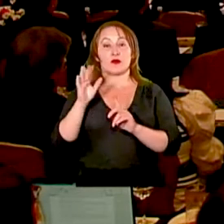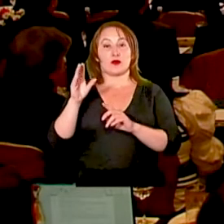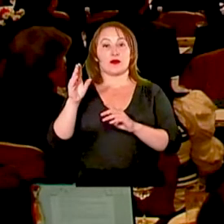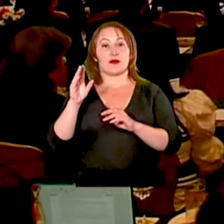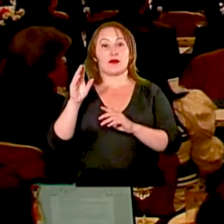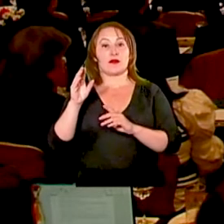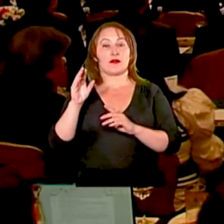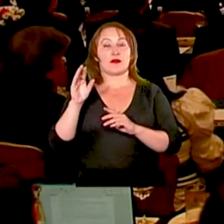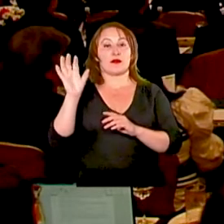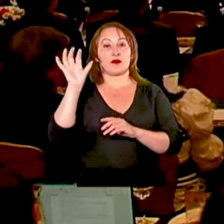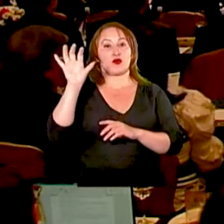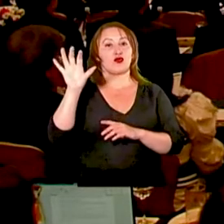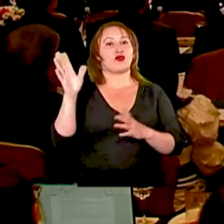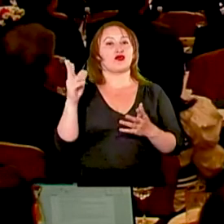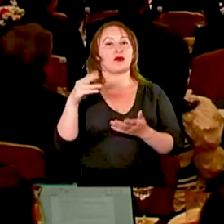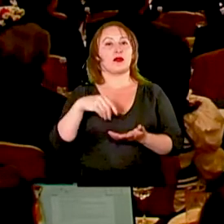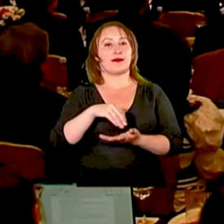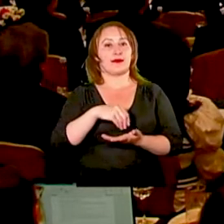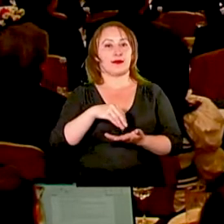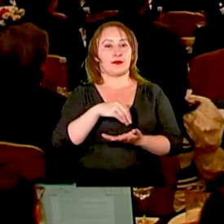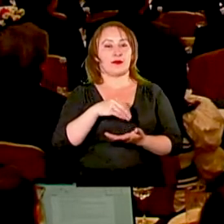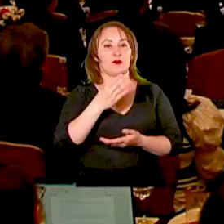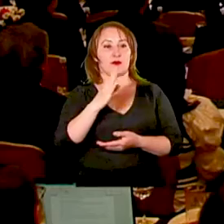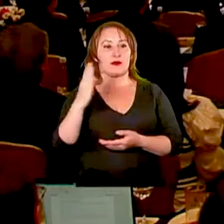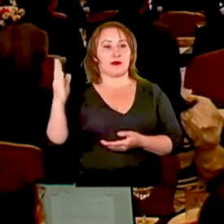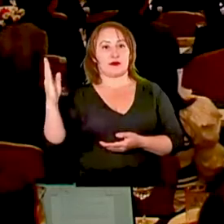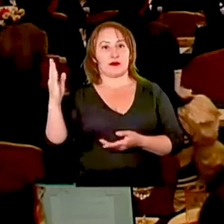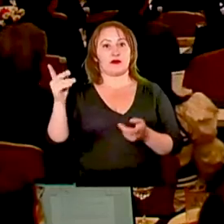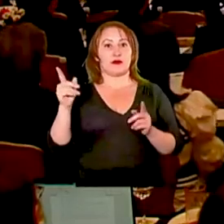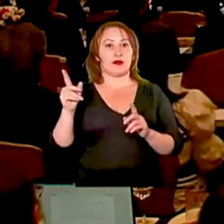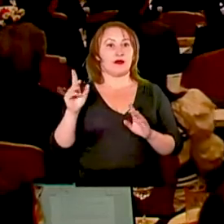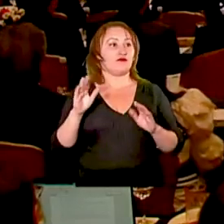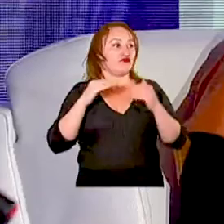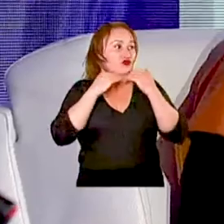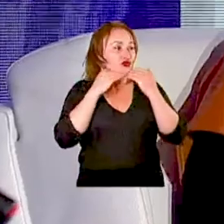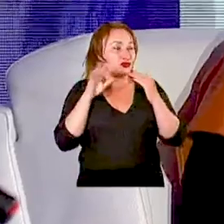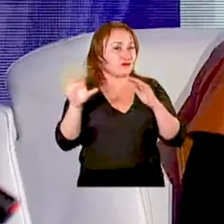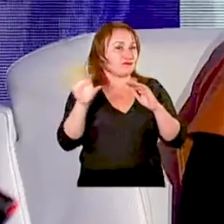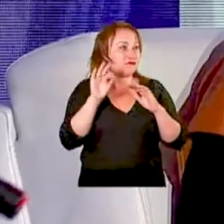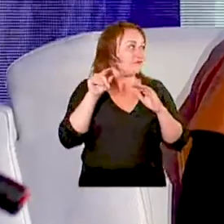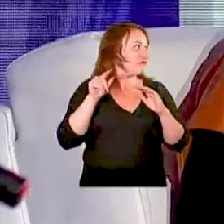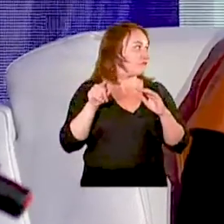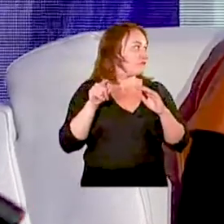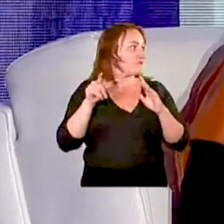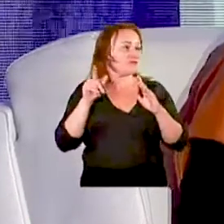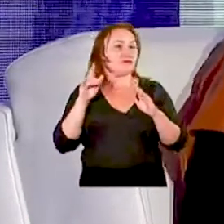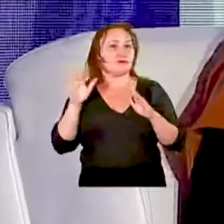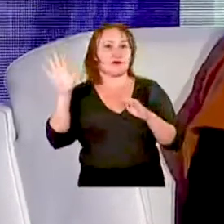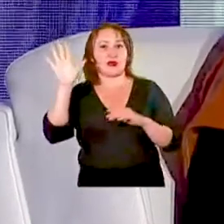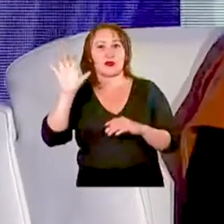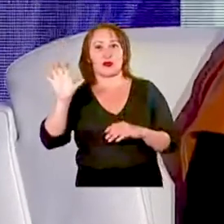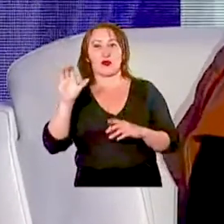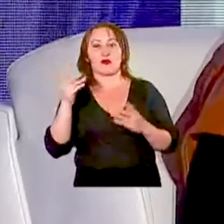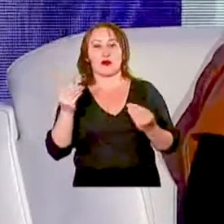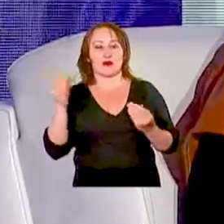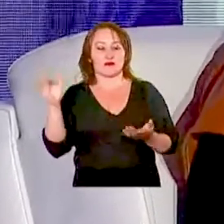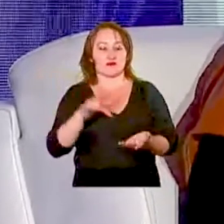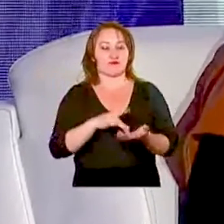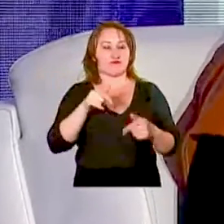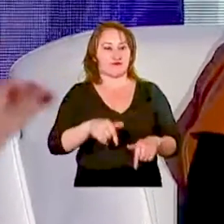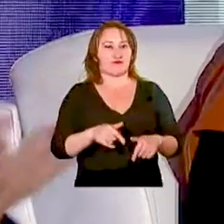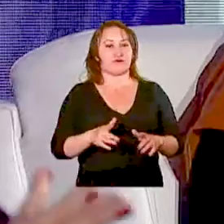regional del Atlántico y de Barranquilla, no sé por qué escogimos esa región para traerla